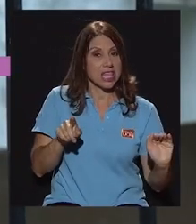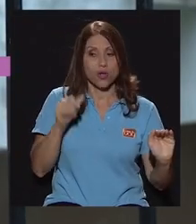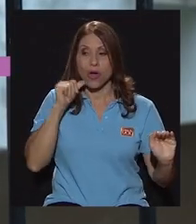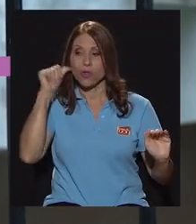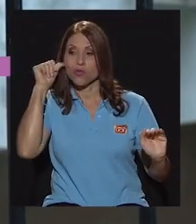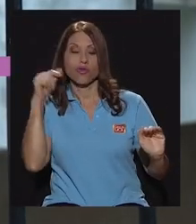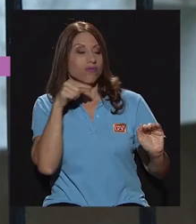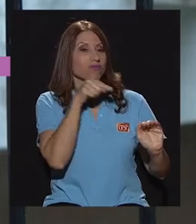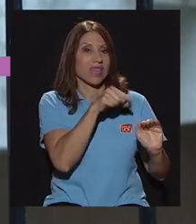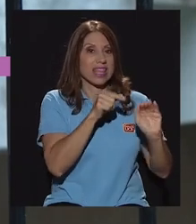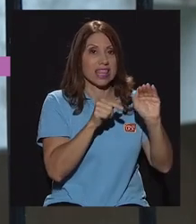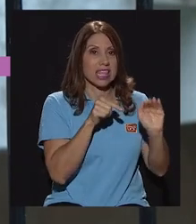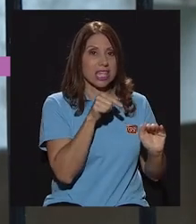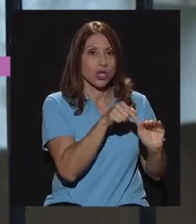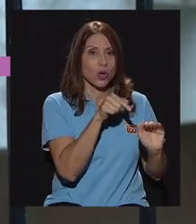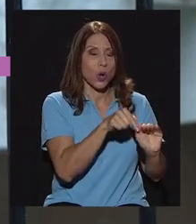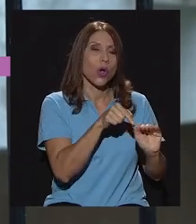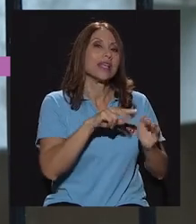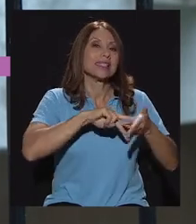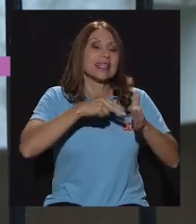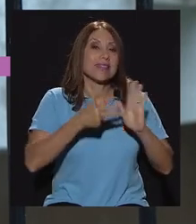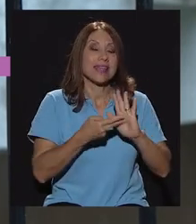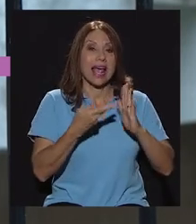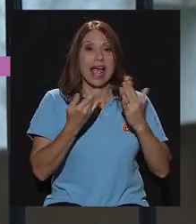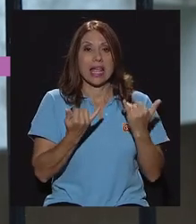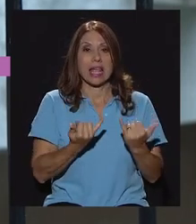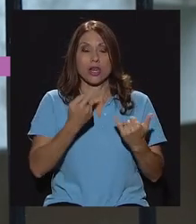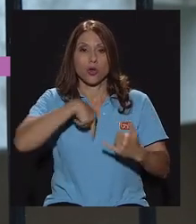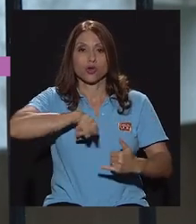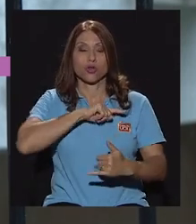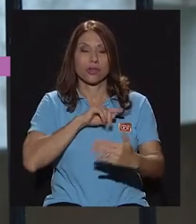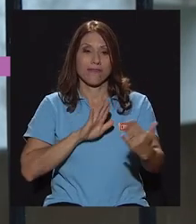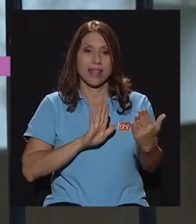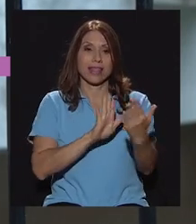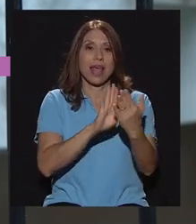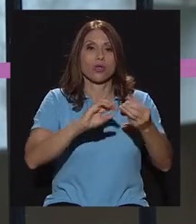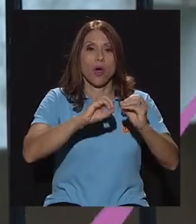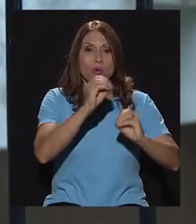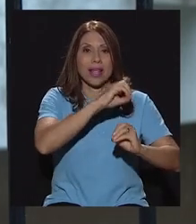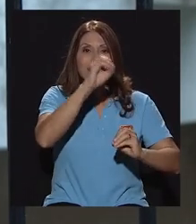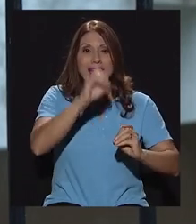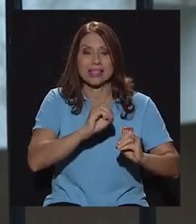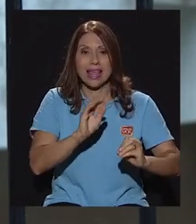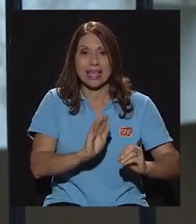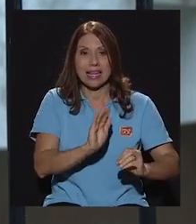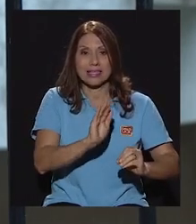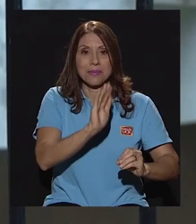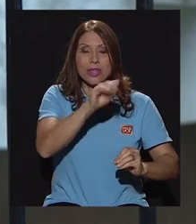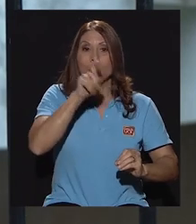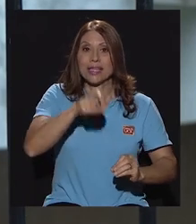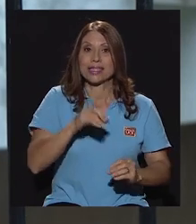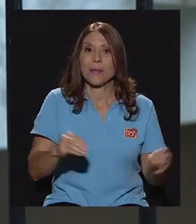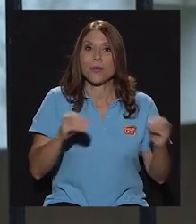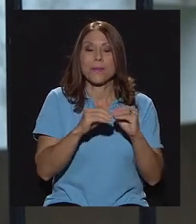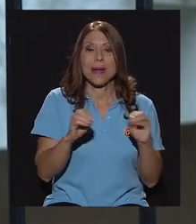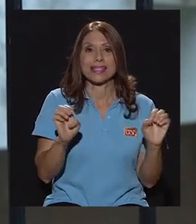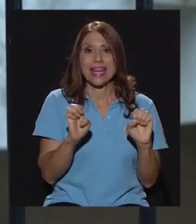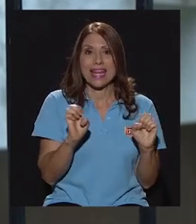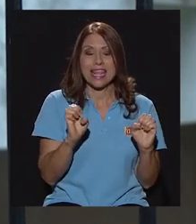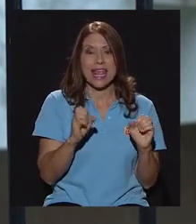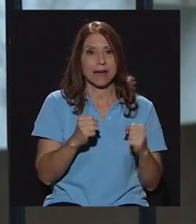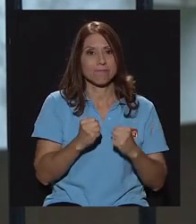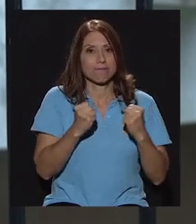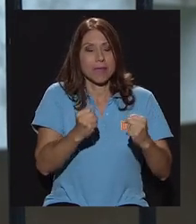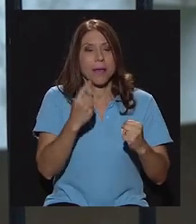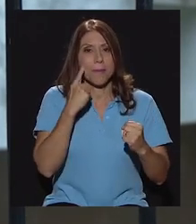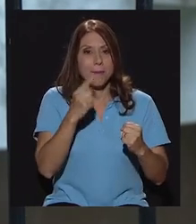niño con diabetes es que nos estamos enfrentando a una tasa de crecimiento y entonces vamos a necesitar mayor cantidad de energía para